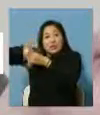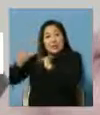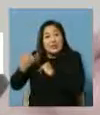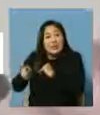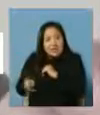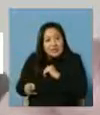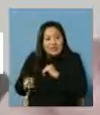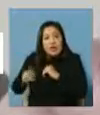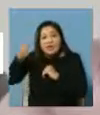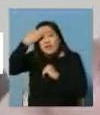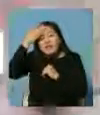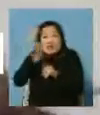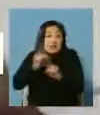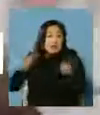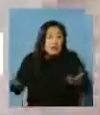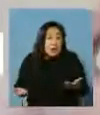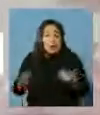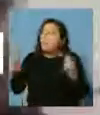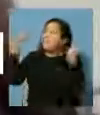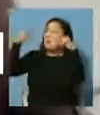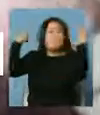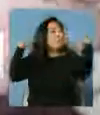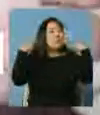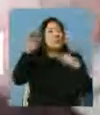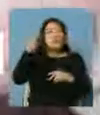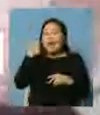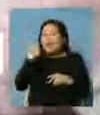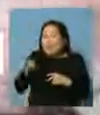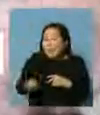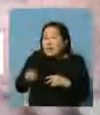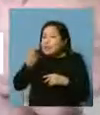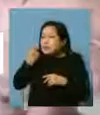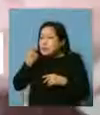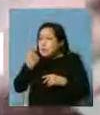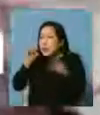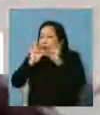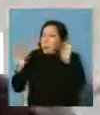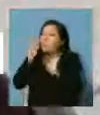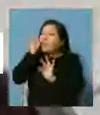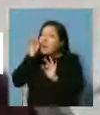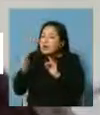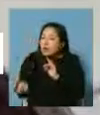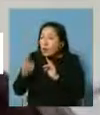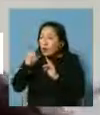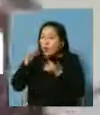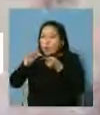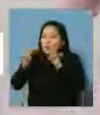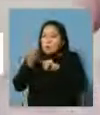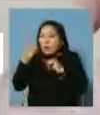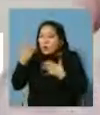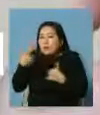hecho, no están enfermos y andan dando vuelta porque salvo que uno los detecte con un PCR o un test diagnóstico de ese